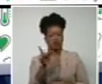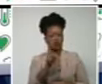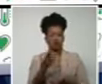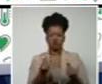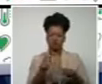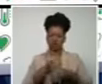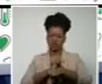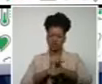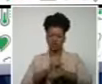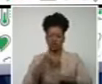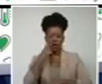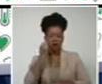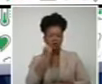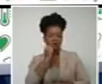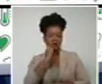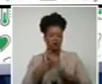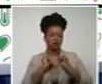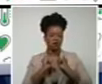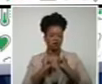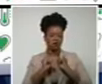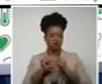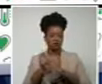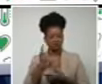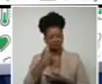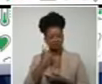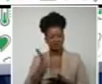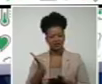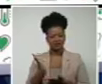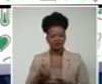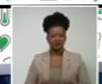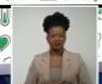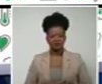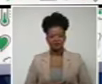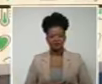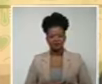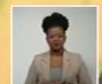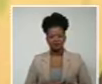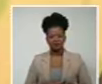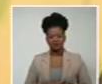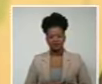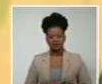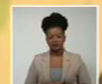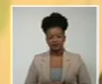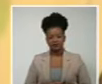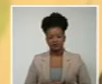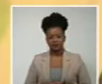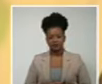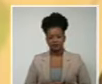más en el siguiente reporte que nos presenta la periodista Belkis Pérez Cruz.